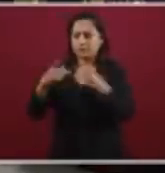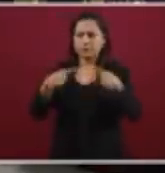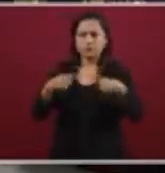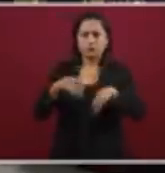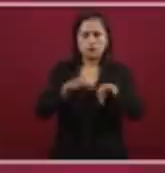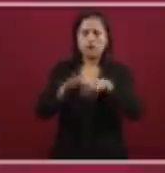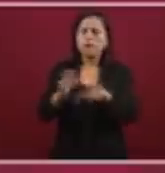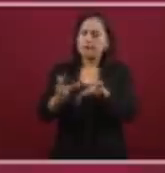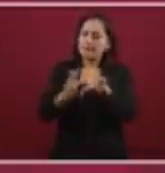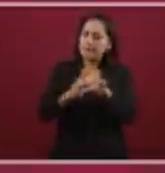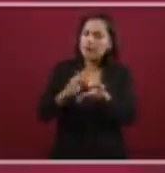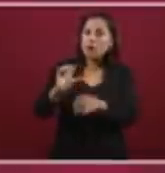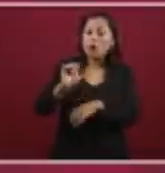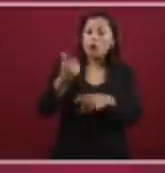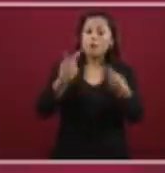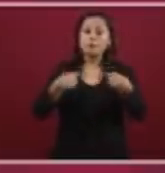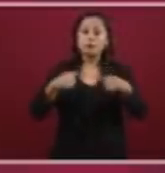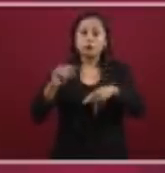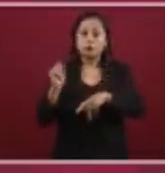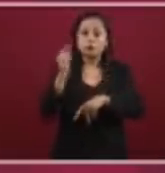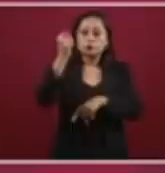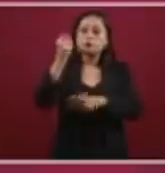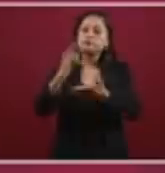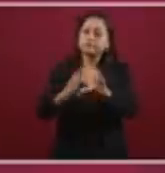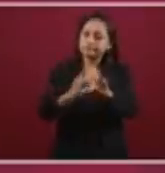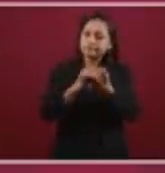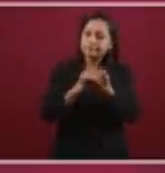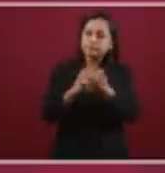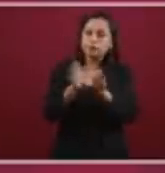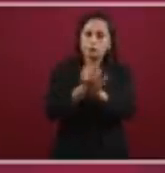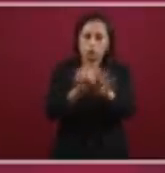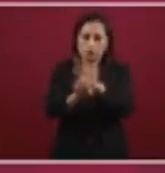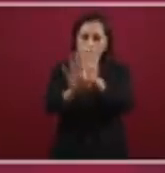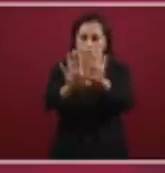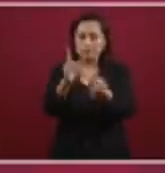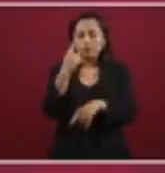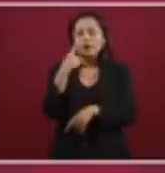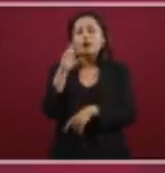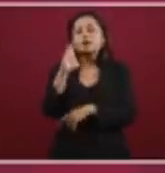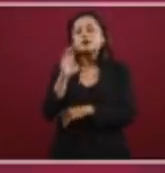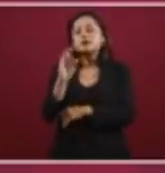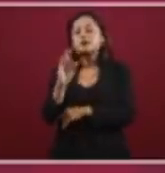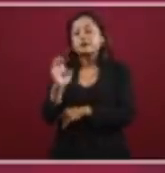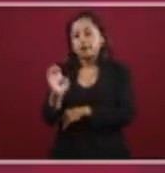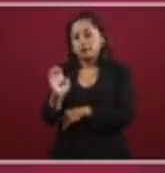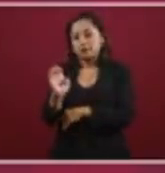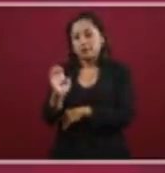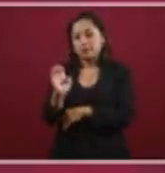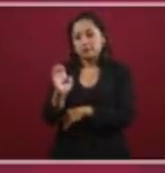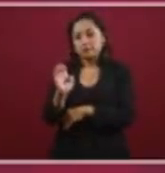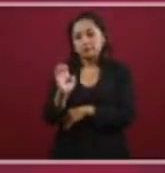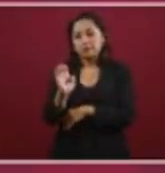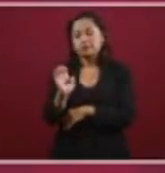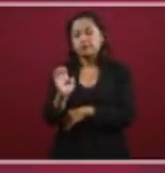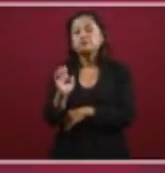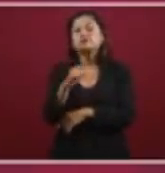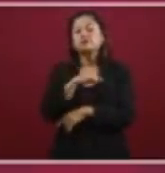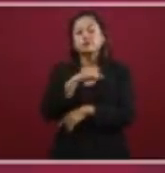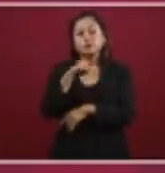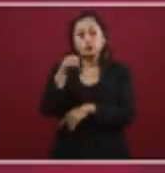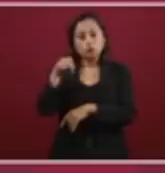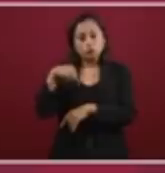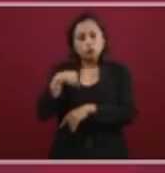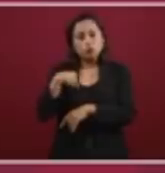por ejemplo en el caso de la comisión federal de electricidad hemos incrementado